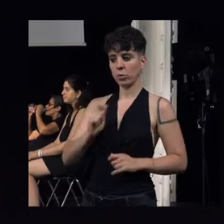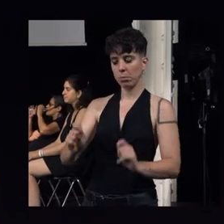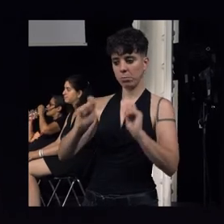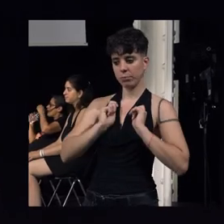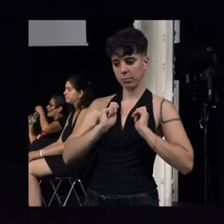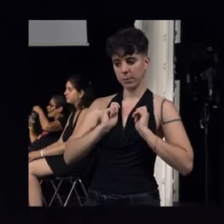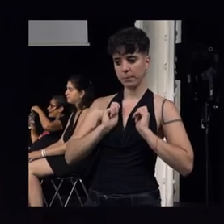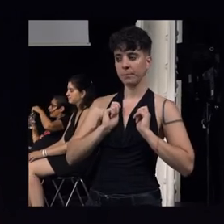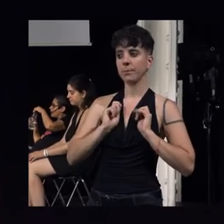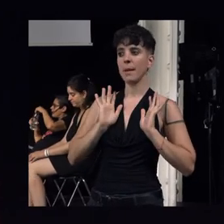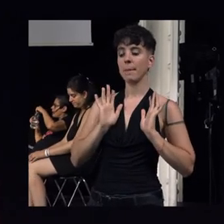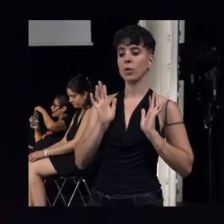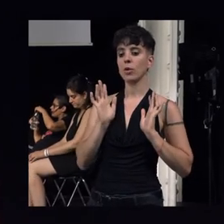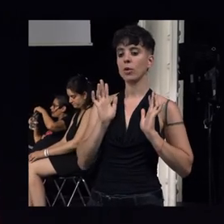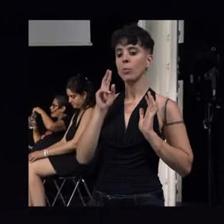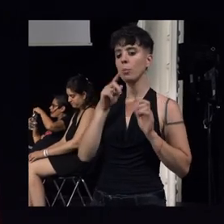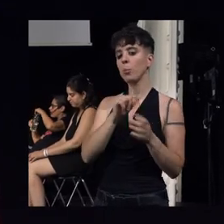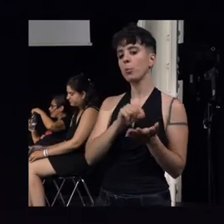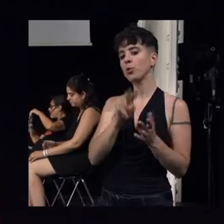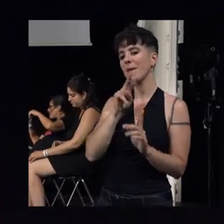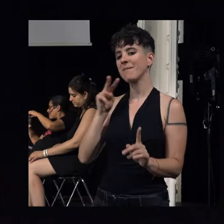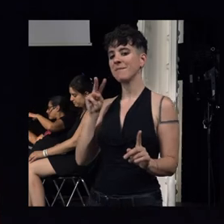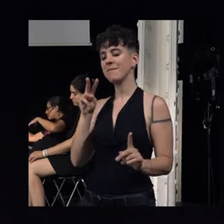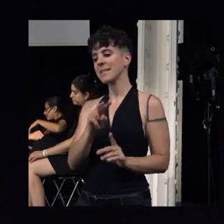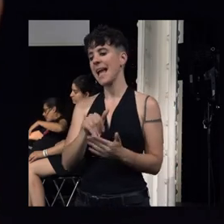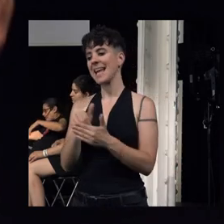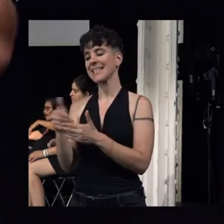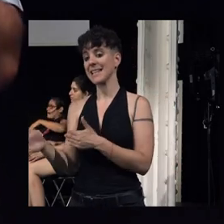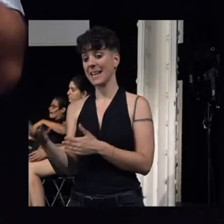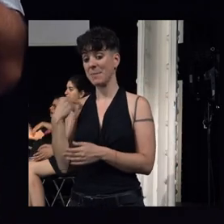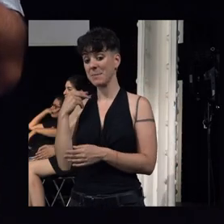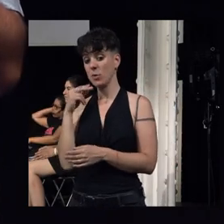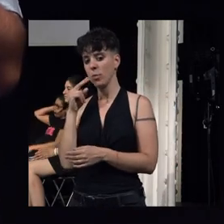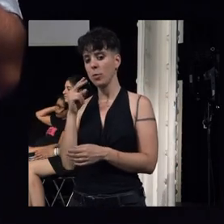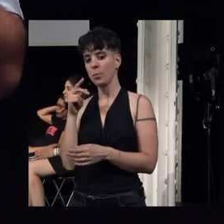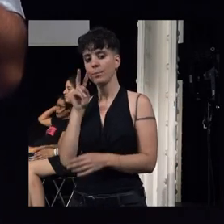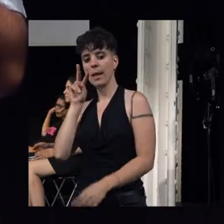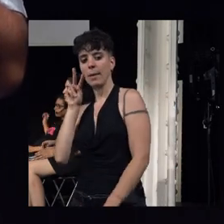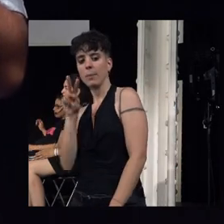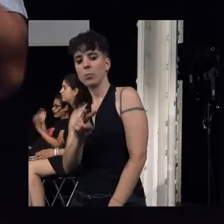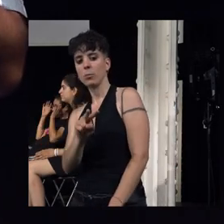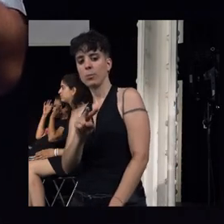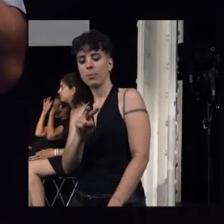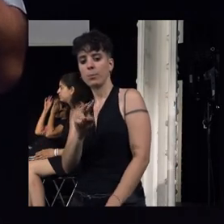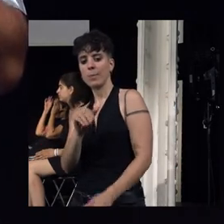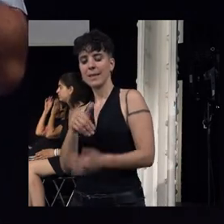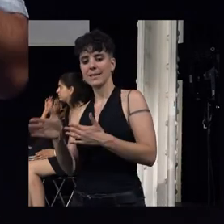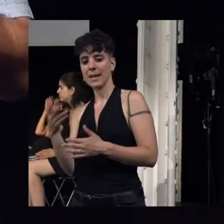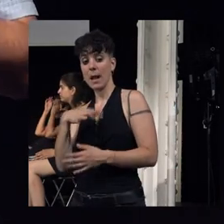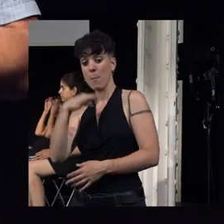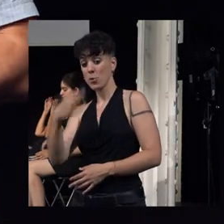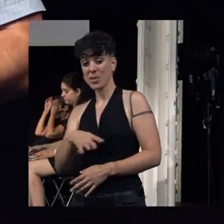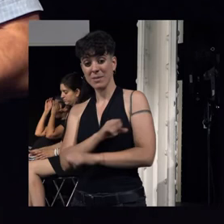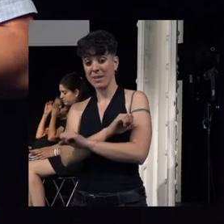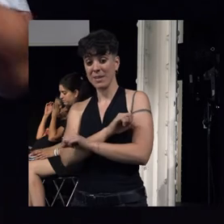una lectura externa. Y esta lectura externa no es posible si nosotros no